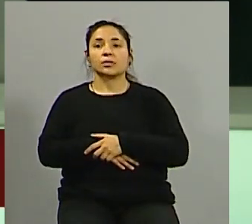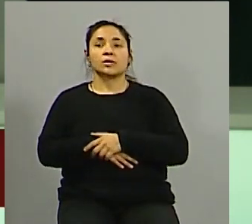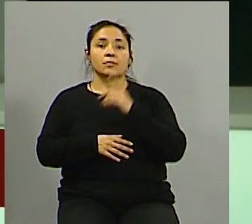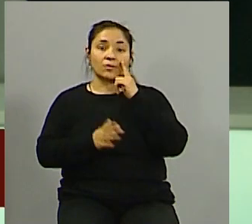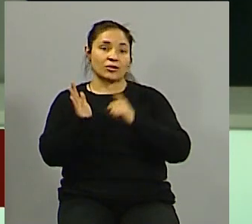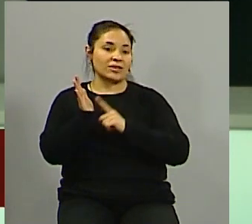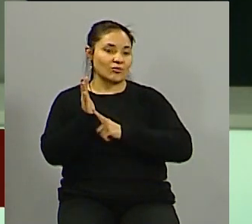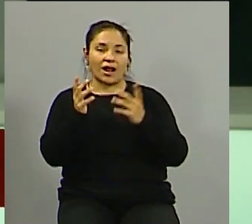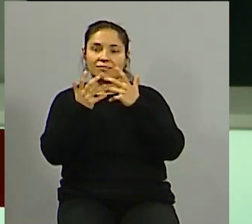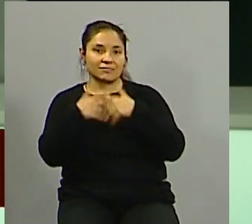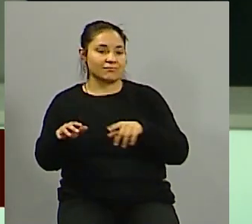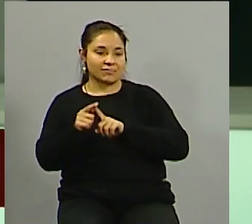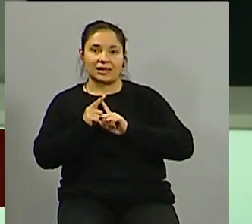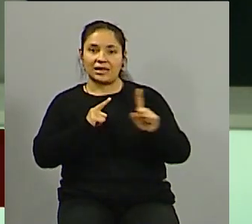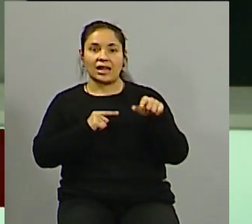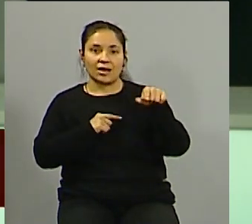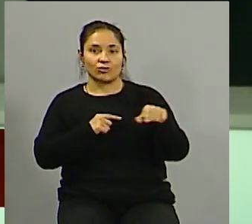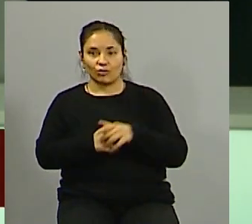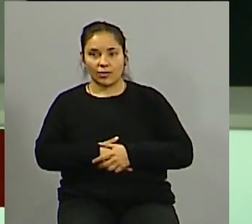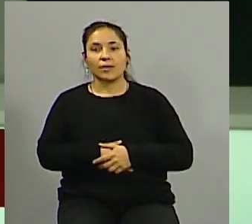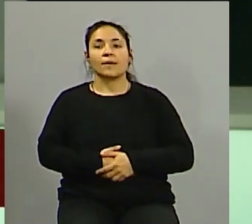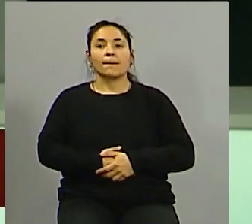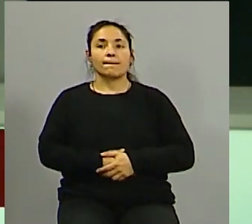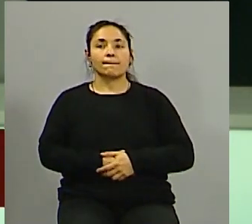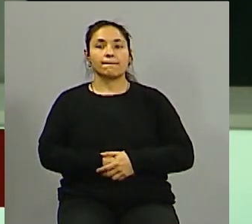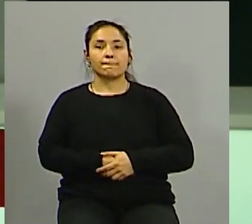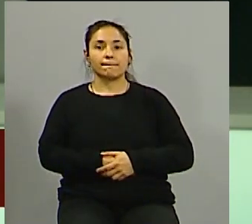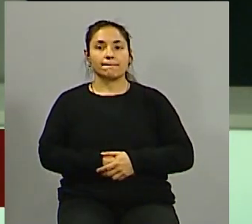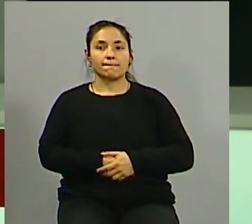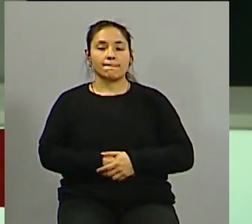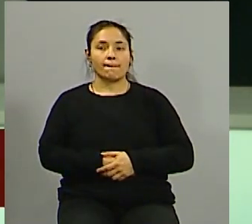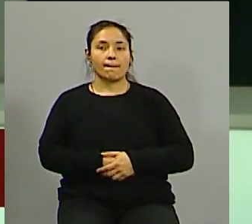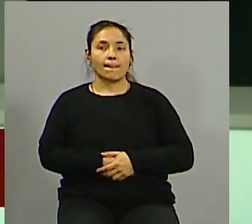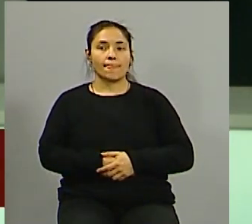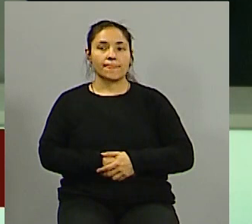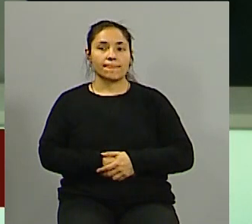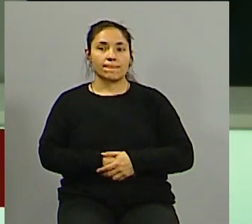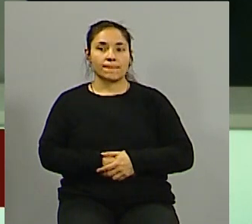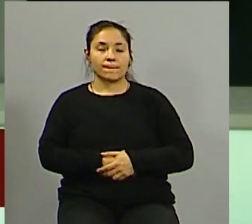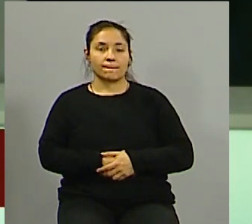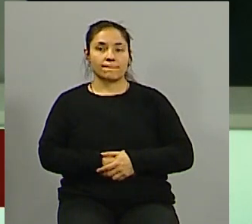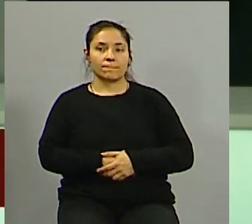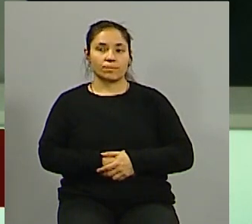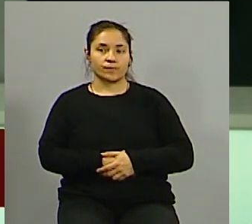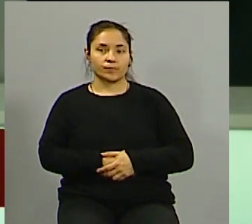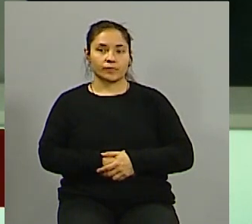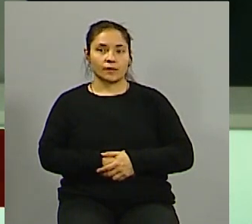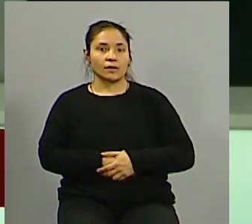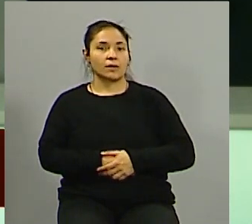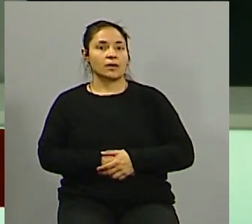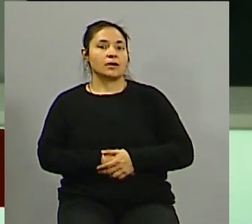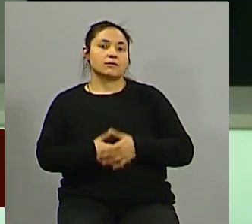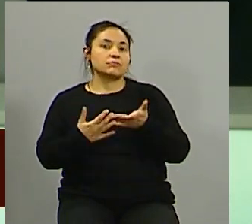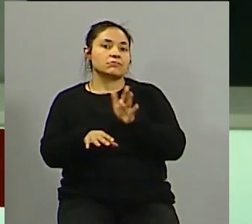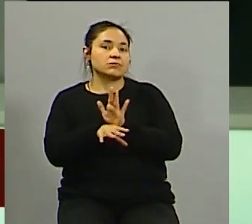titular. Entonces, bueno, decía que de alguna manera tiene características reparatorias, digamos,